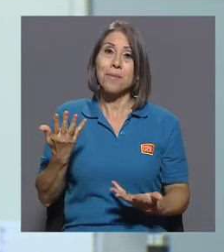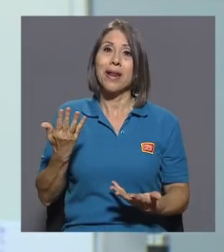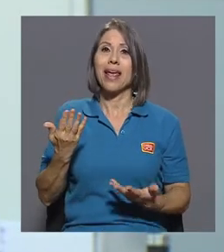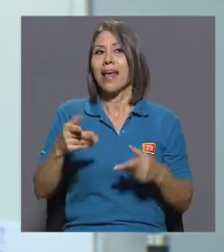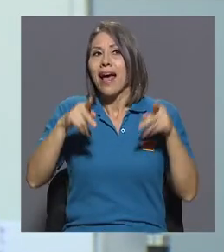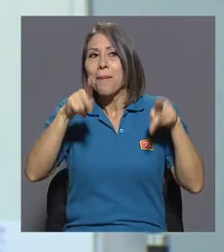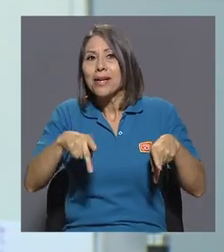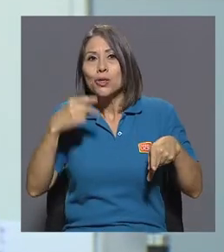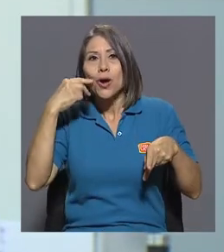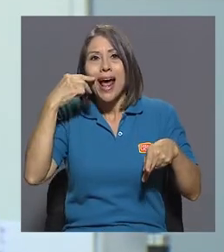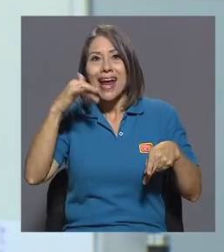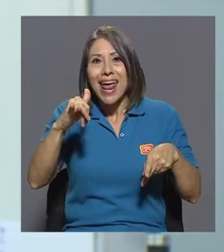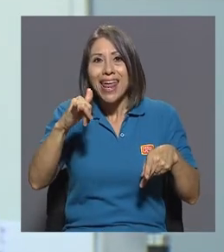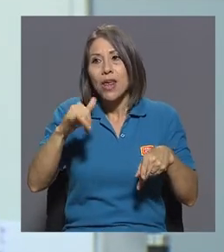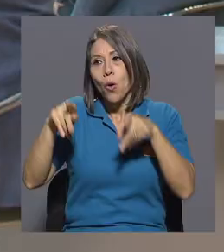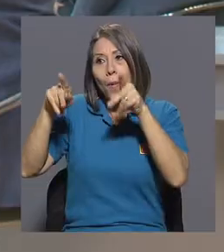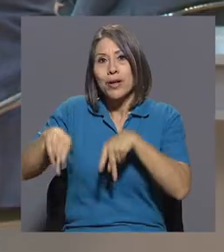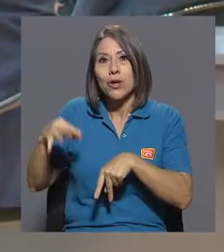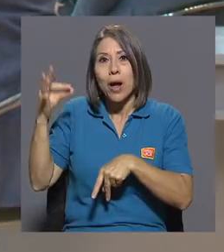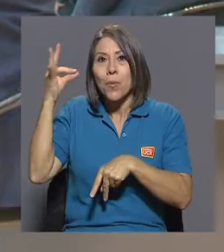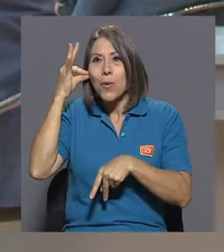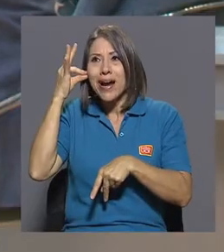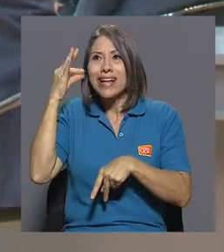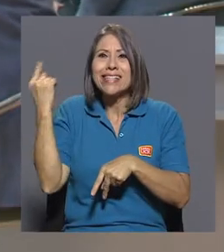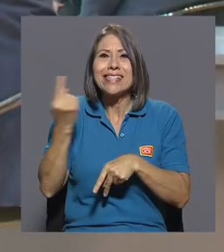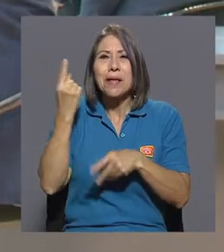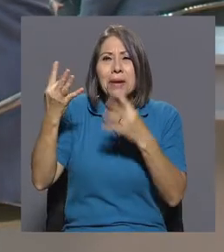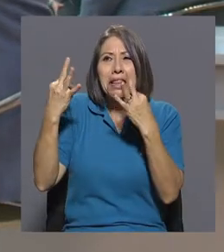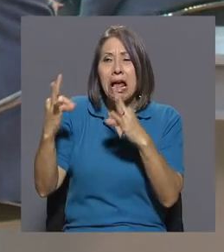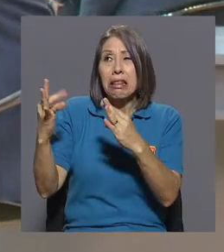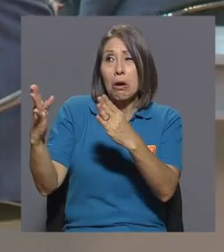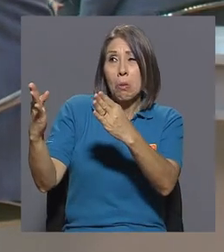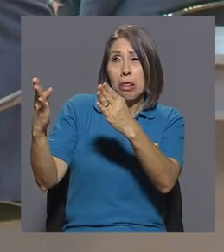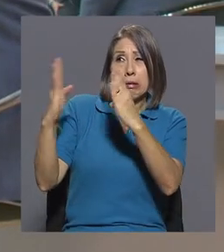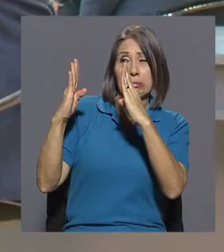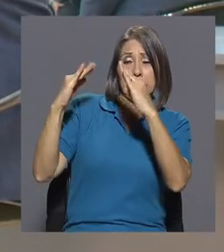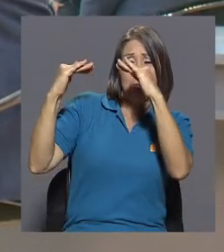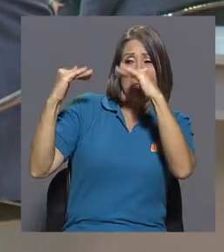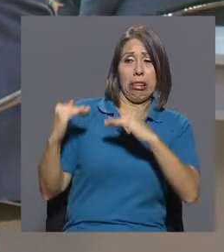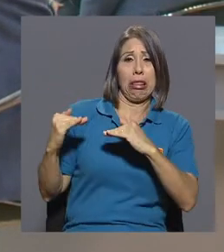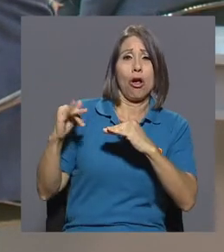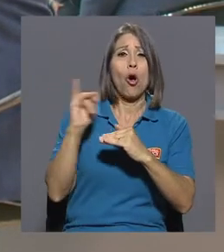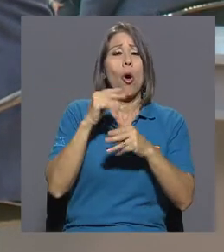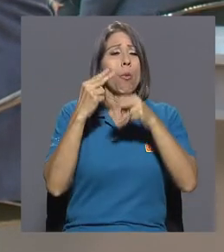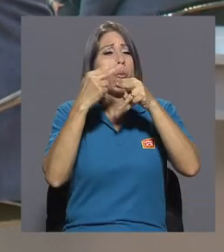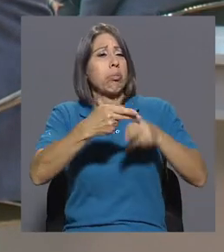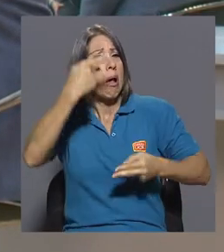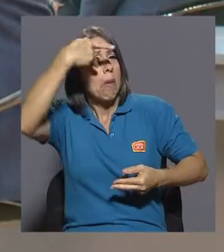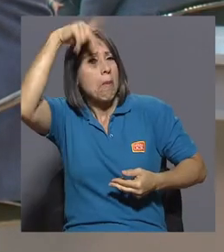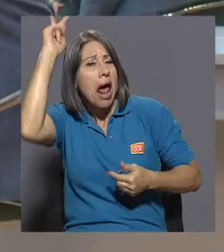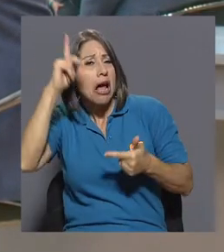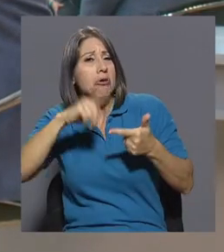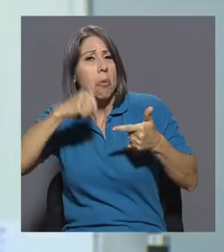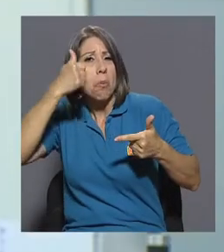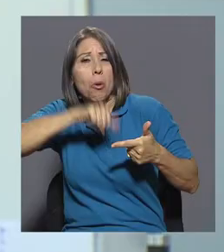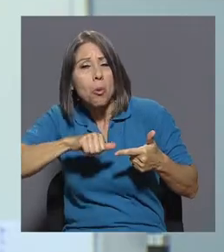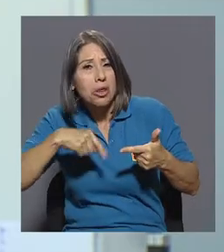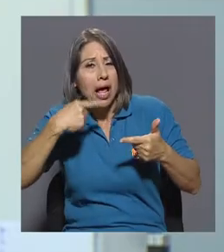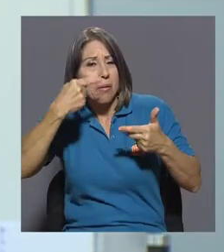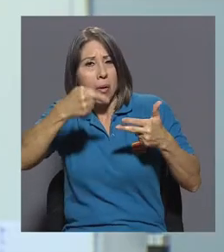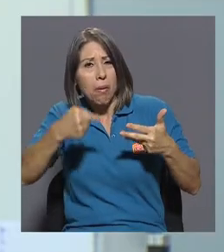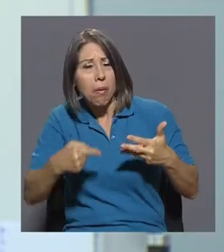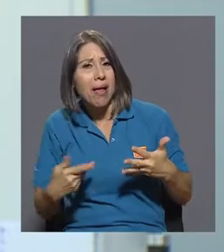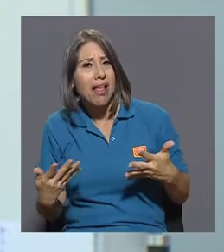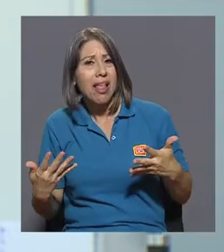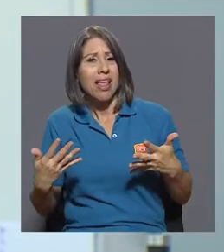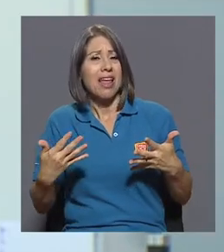bajarle a uno es llamándolo a unos nombres, ¿verdad? O playo, puta, o esto o el otro. Y